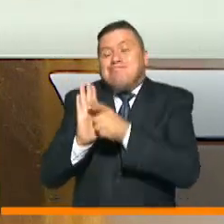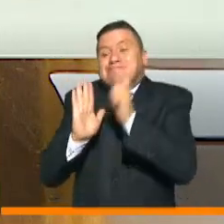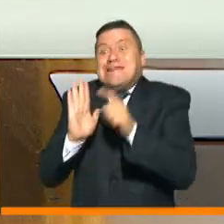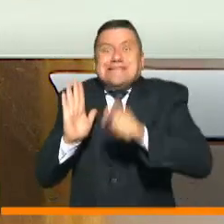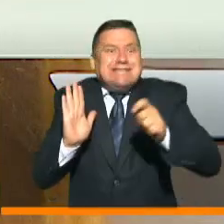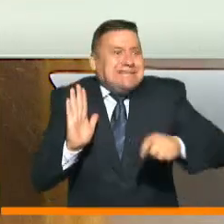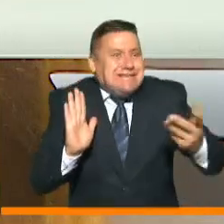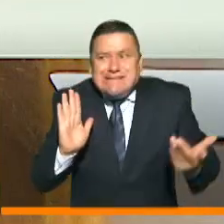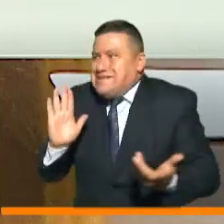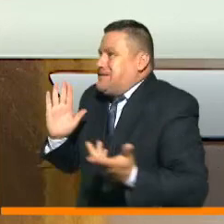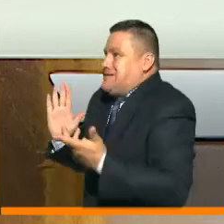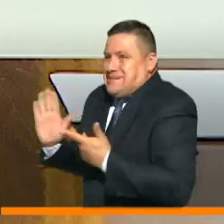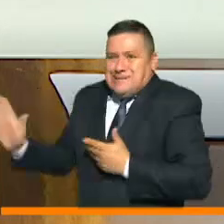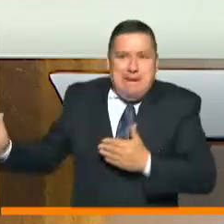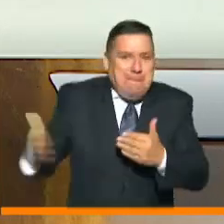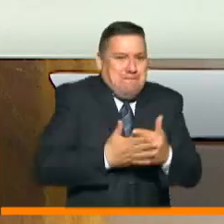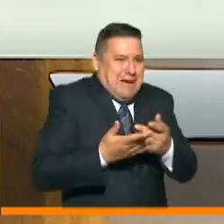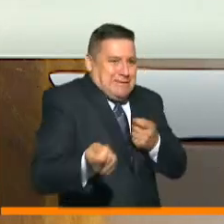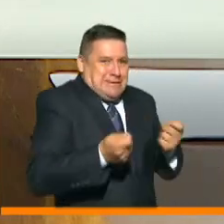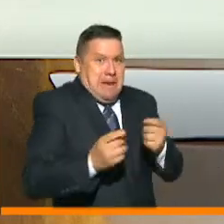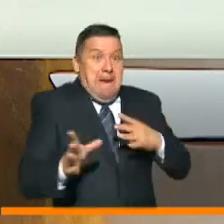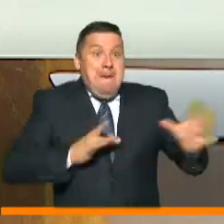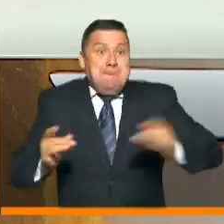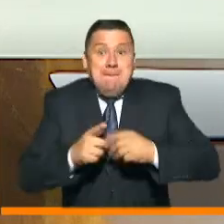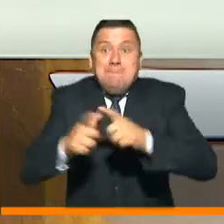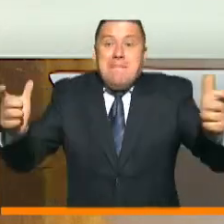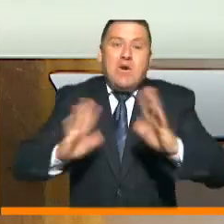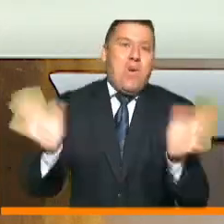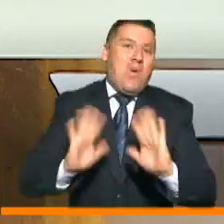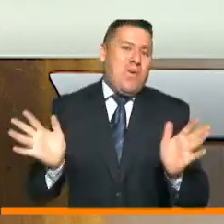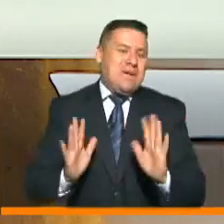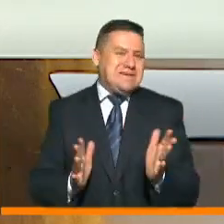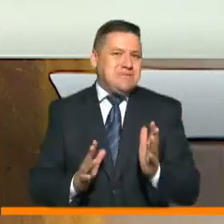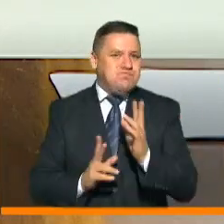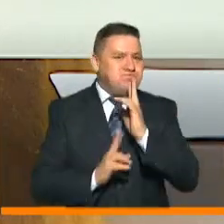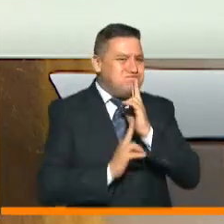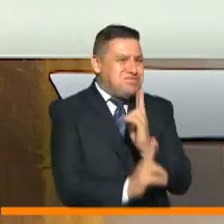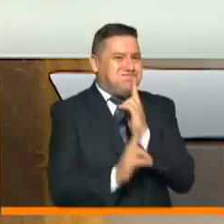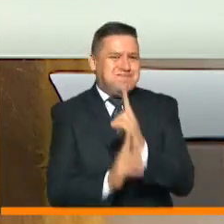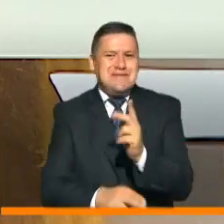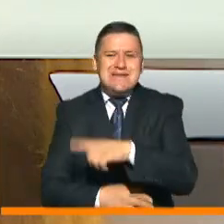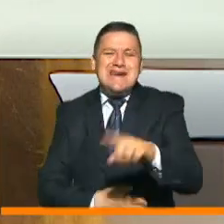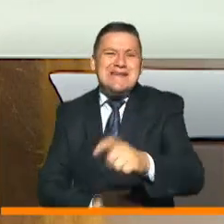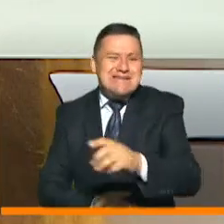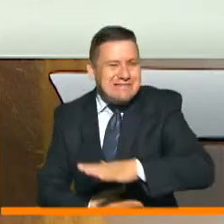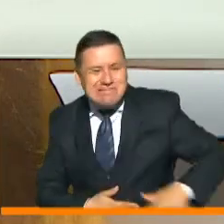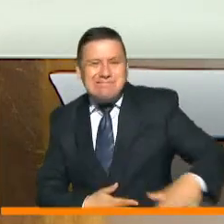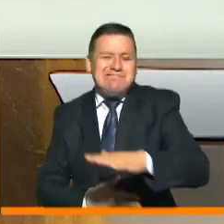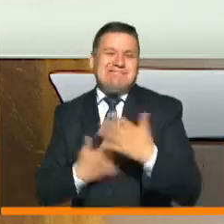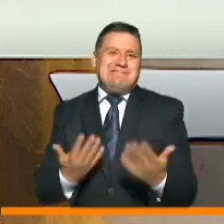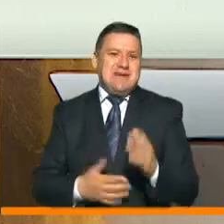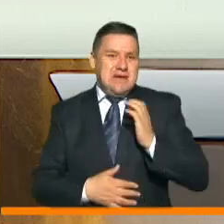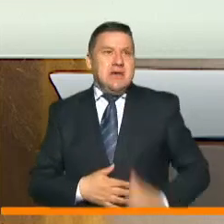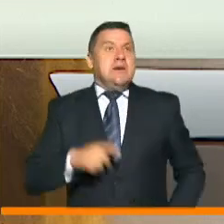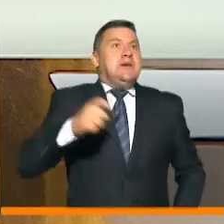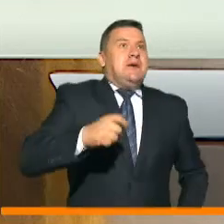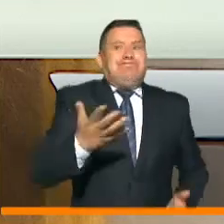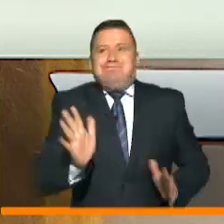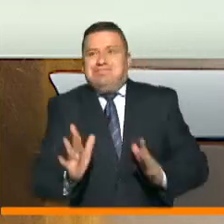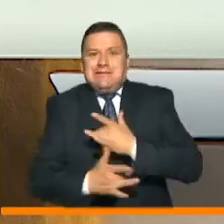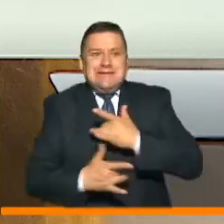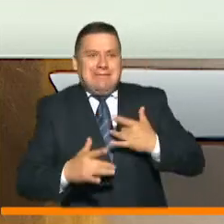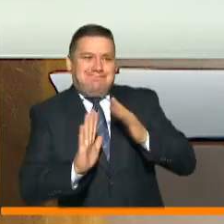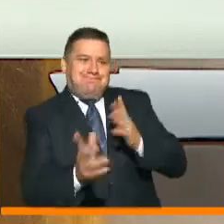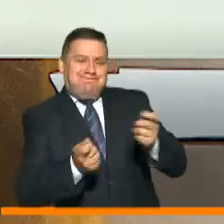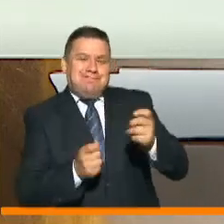para contener la capacidad de transmisión de este virus y para responder a las necesidades de los ciudadanos en materia de